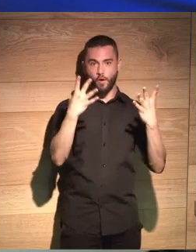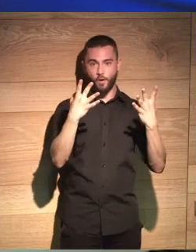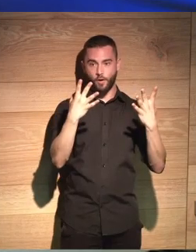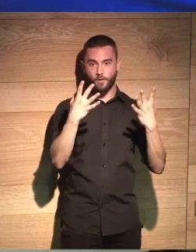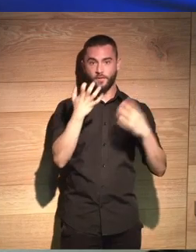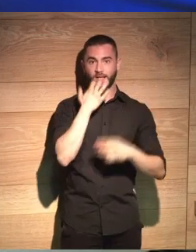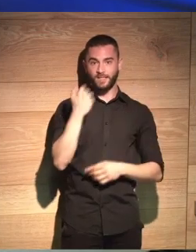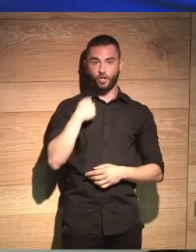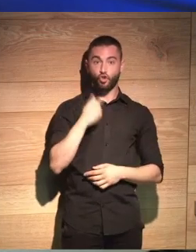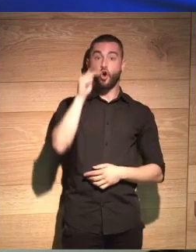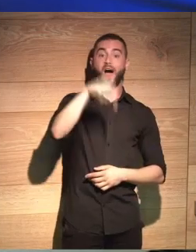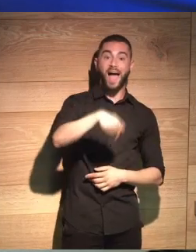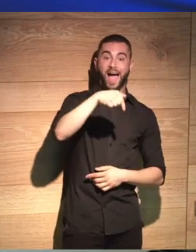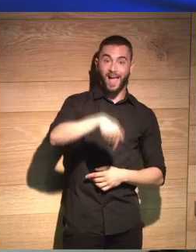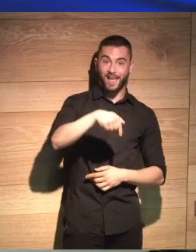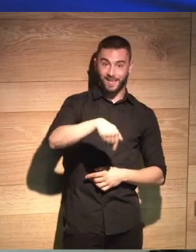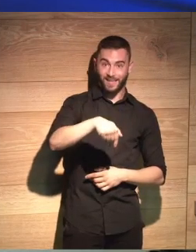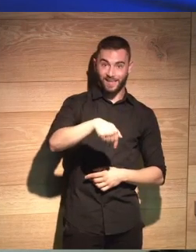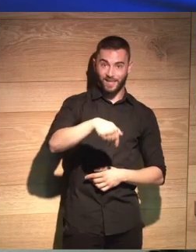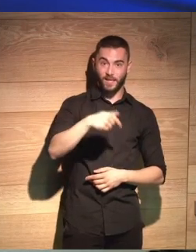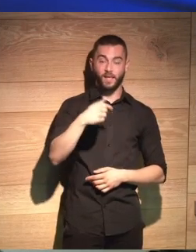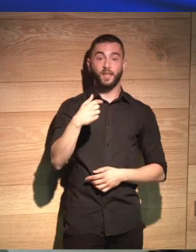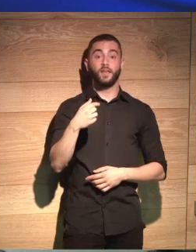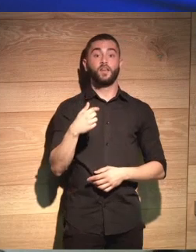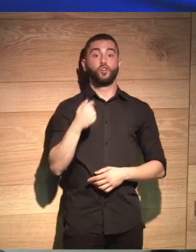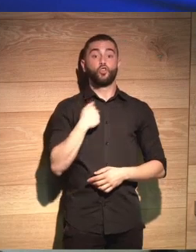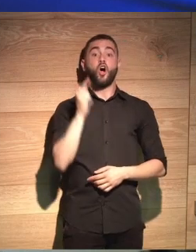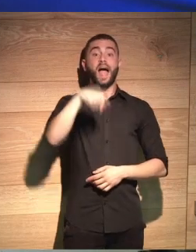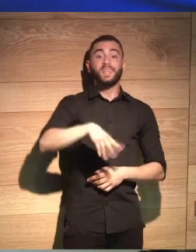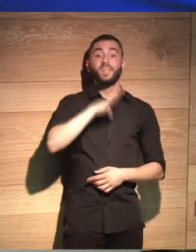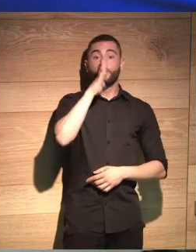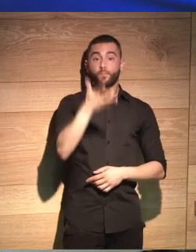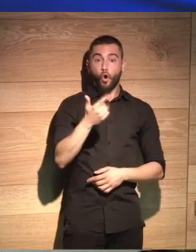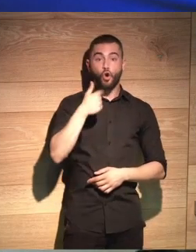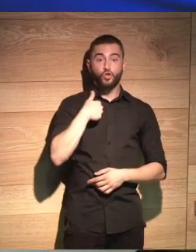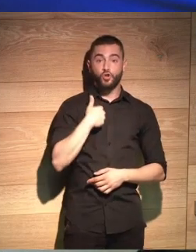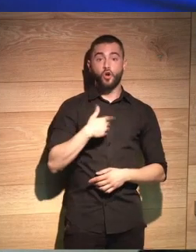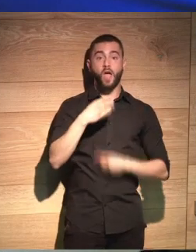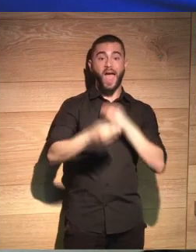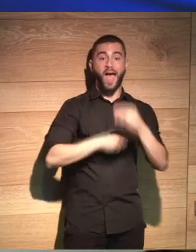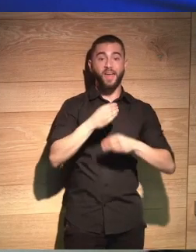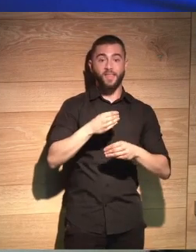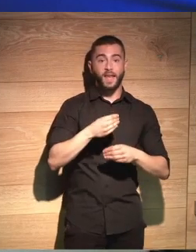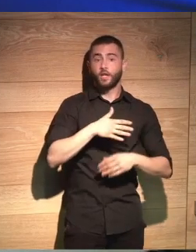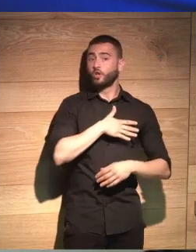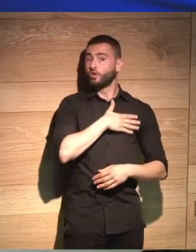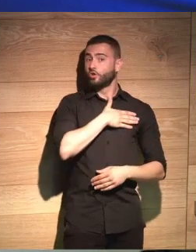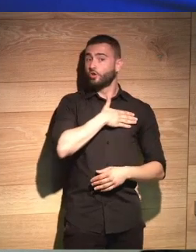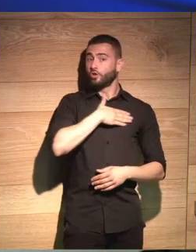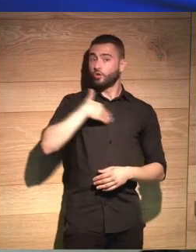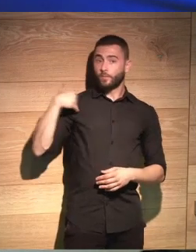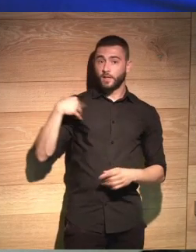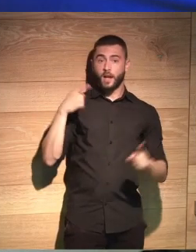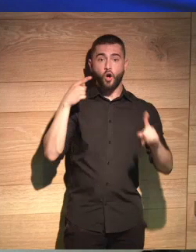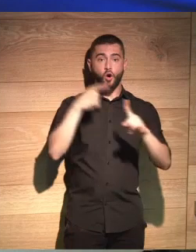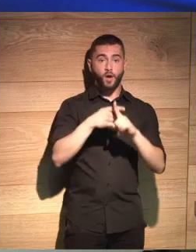esto era para hacer exactamente lo que yo quería hacer, para rendir cuentas únicamente a un lector